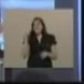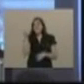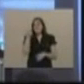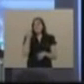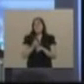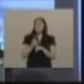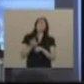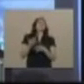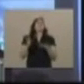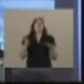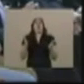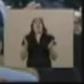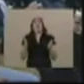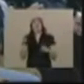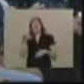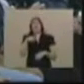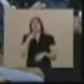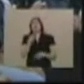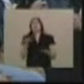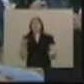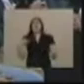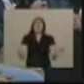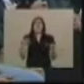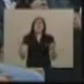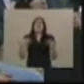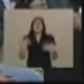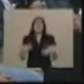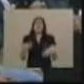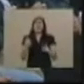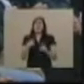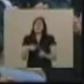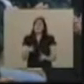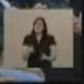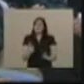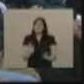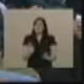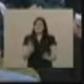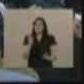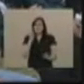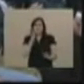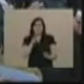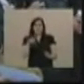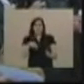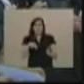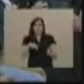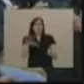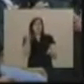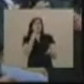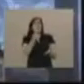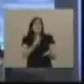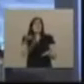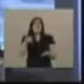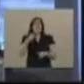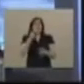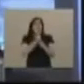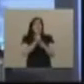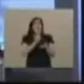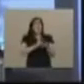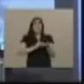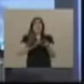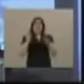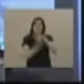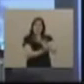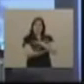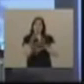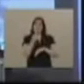Esto también. Porque son las cosas lógicas, porque se ponen por ahí, que bueno, que todo ya, que vamos. Pero